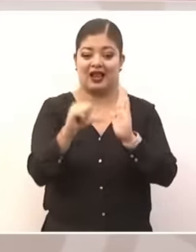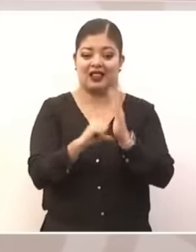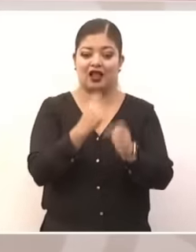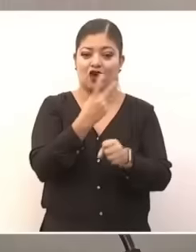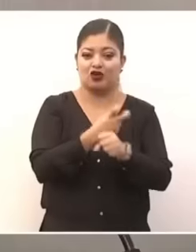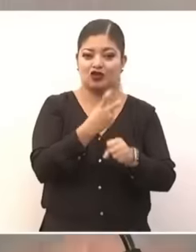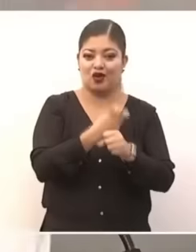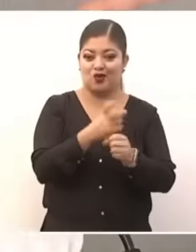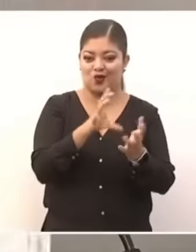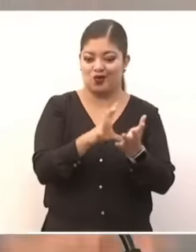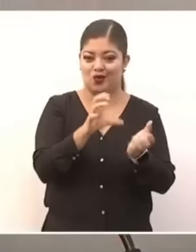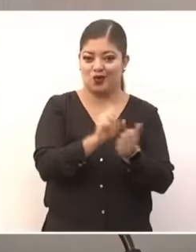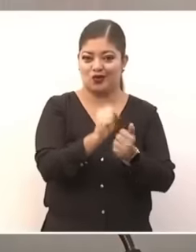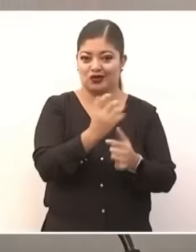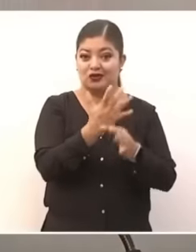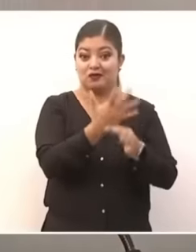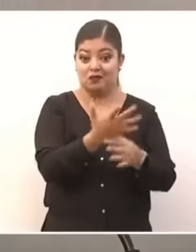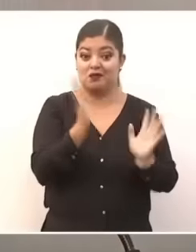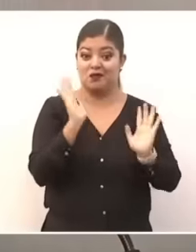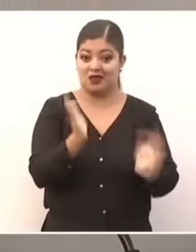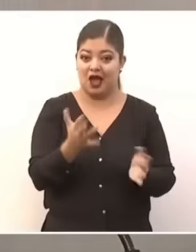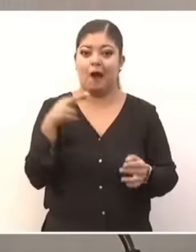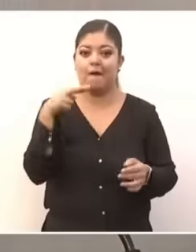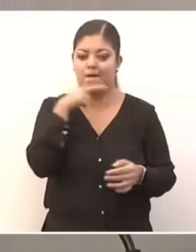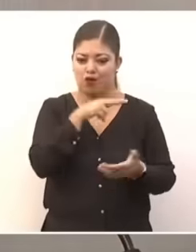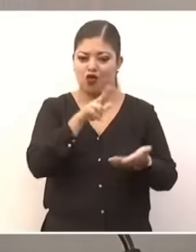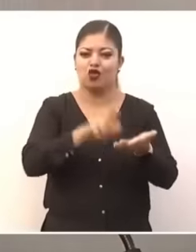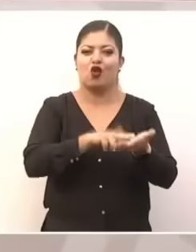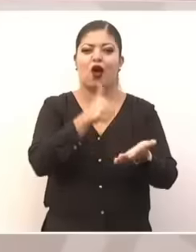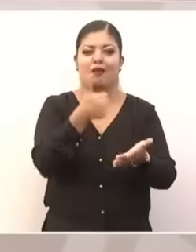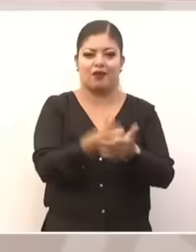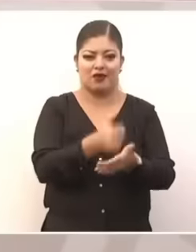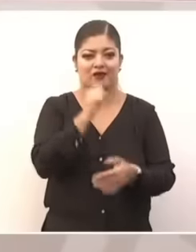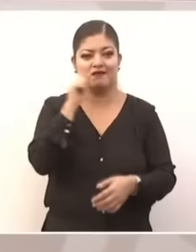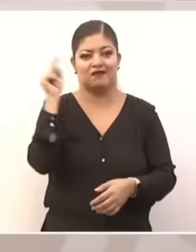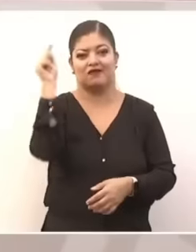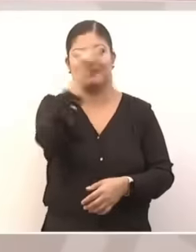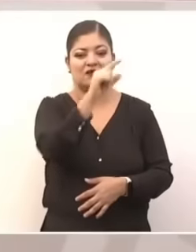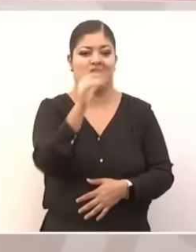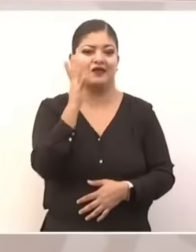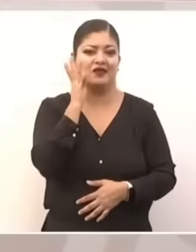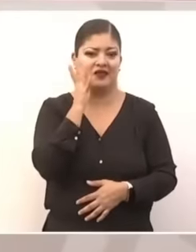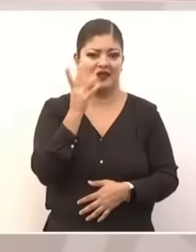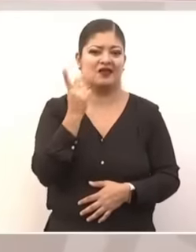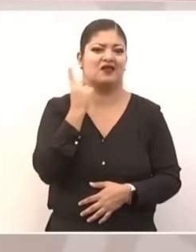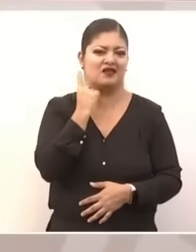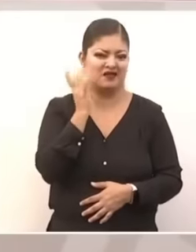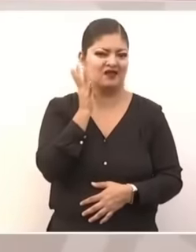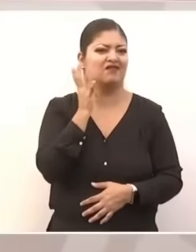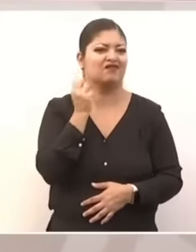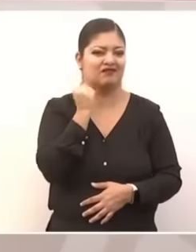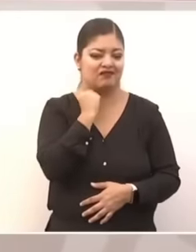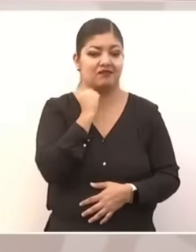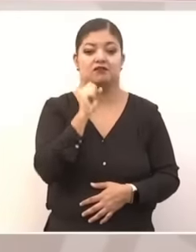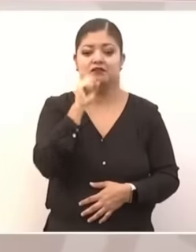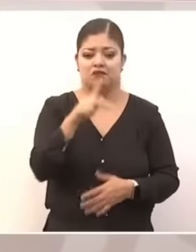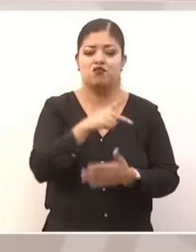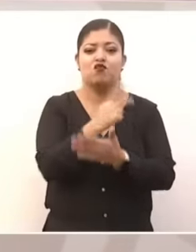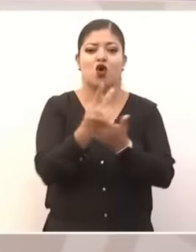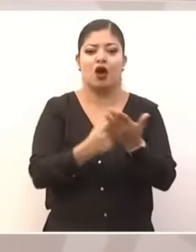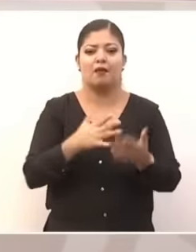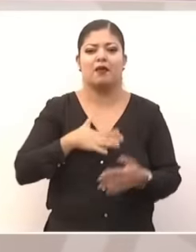2 constitucional, que muy pronto se va a aprobar en el Congreso, y todos los programas de